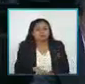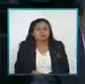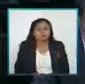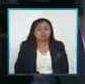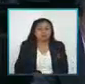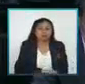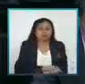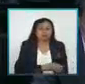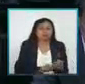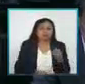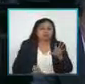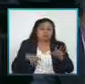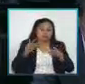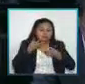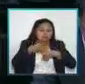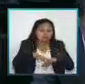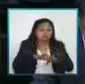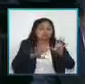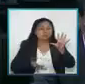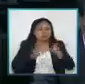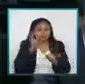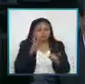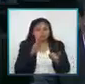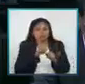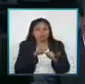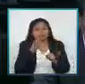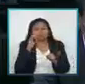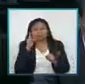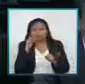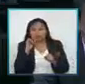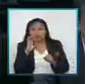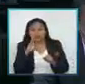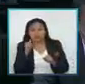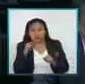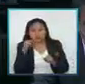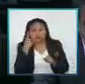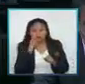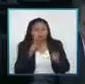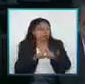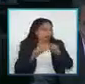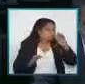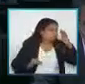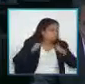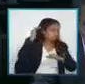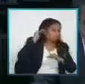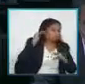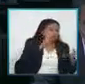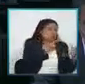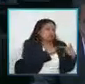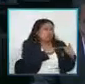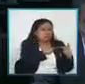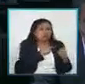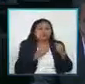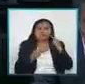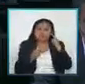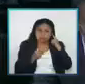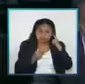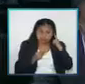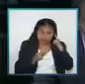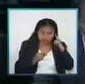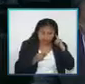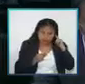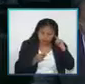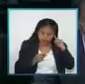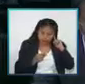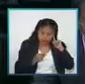estarían integrando 14 profesionales, los decanos. Una alta responsabilidad. Y aquí